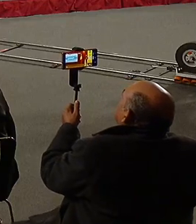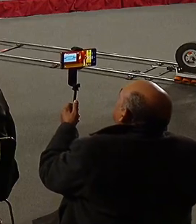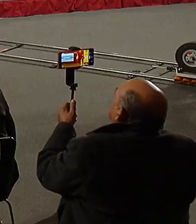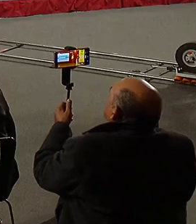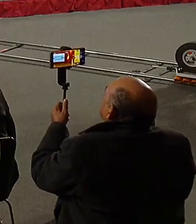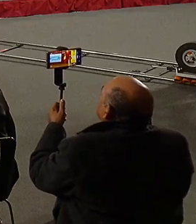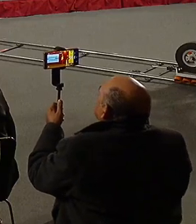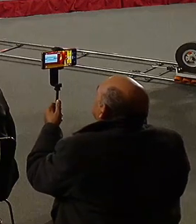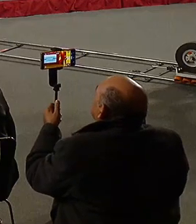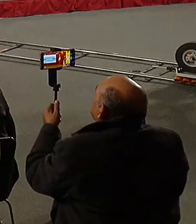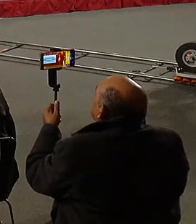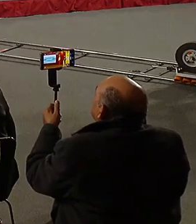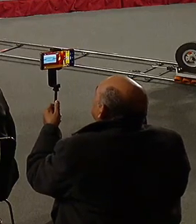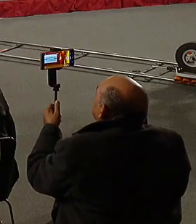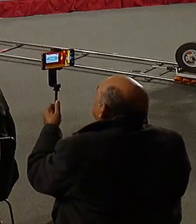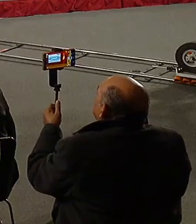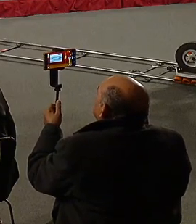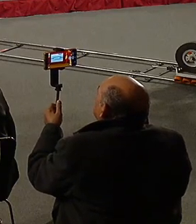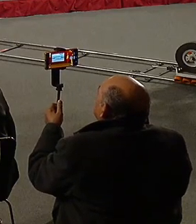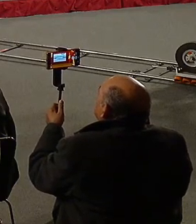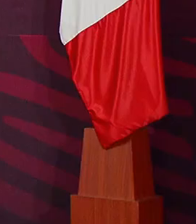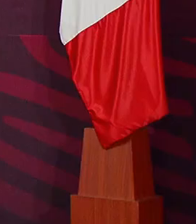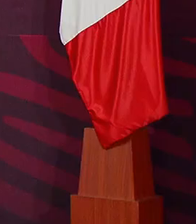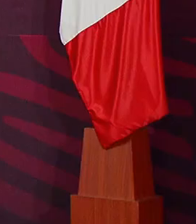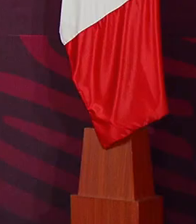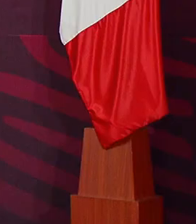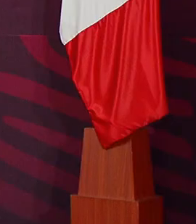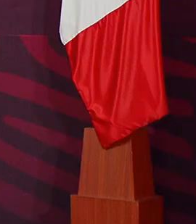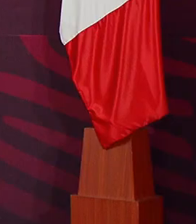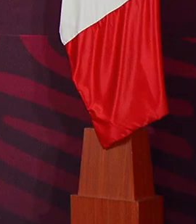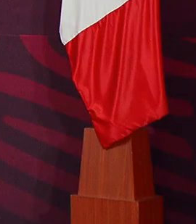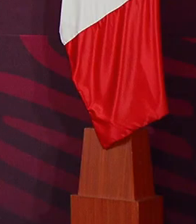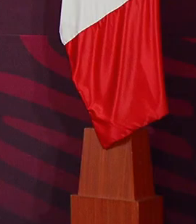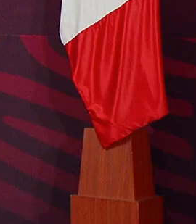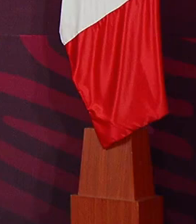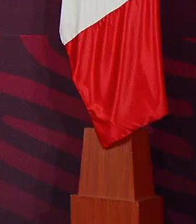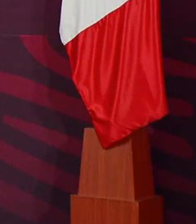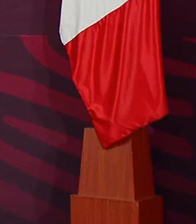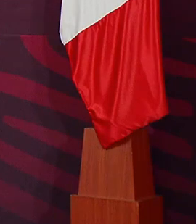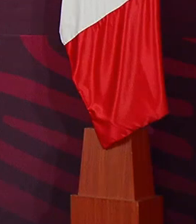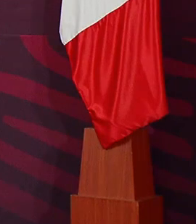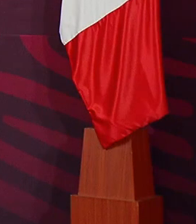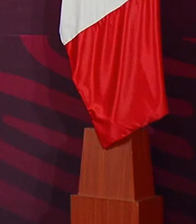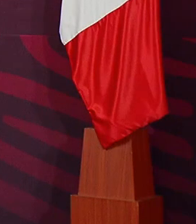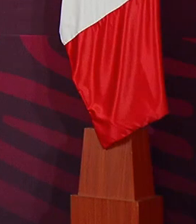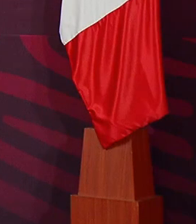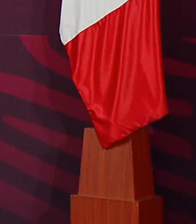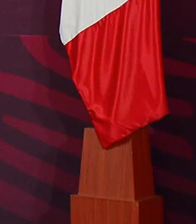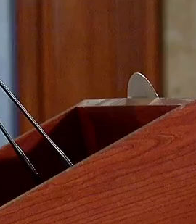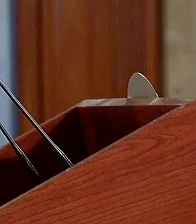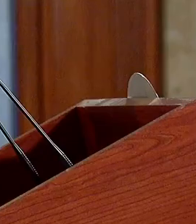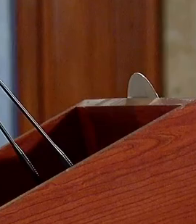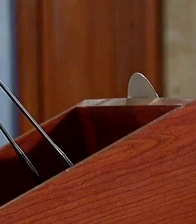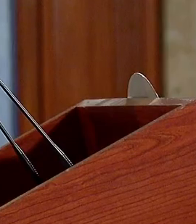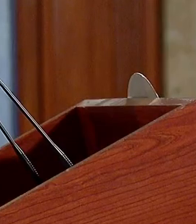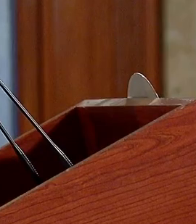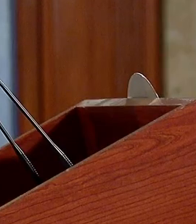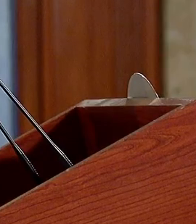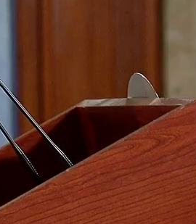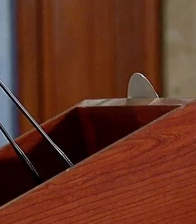concluidos, son y serán el gran legado de su administración y harán eco en la eternidad.